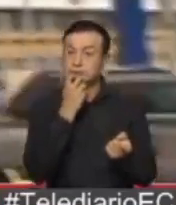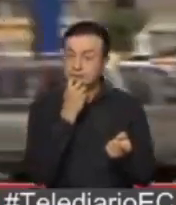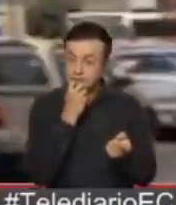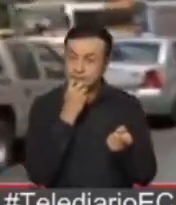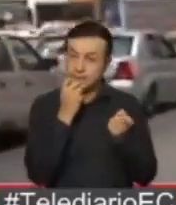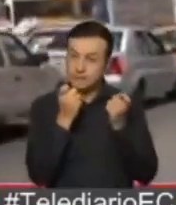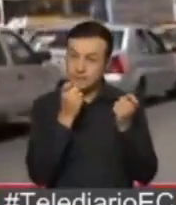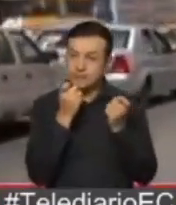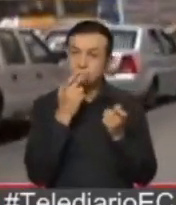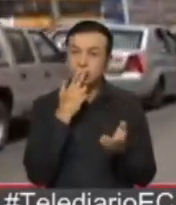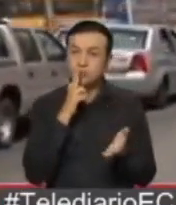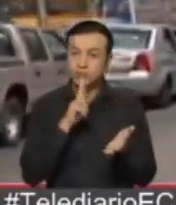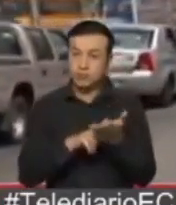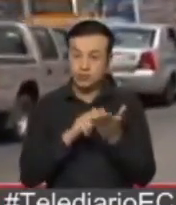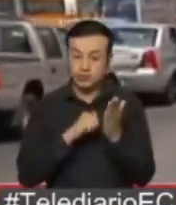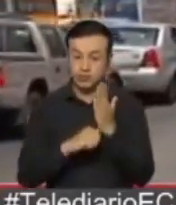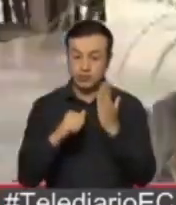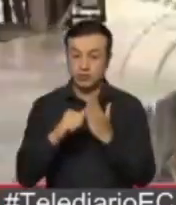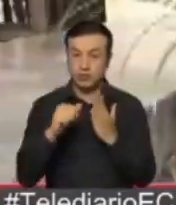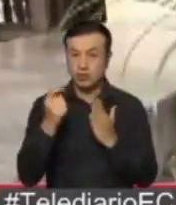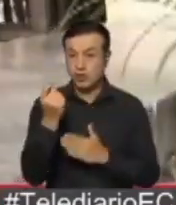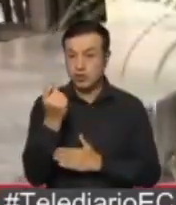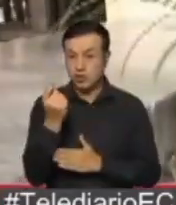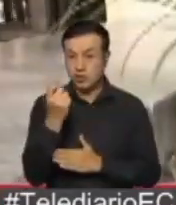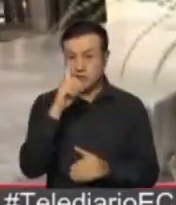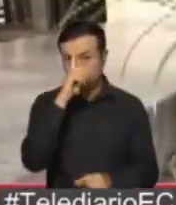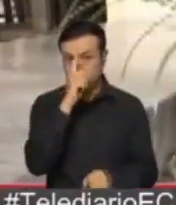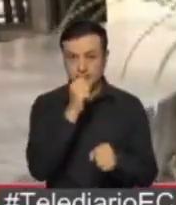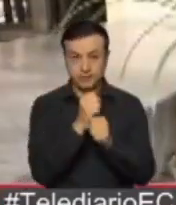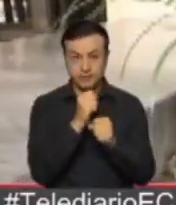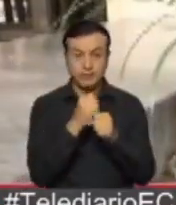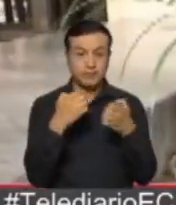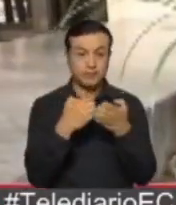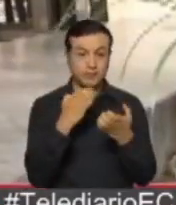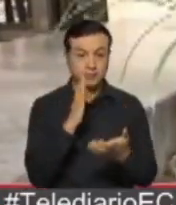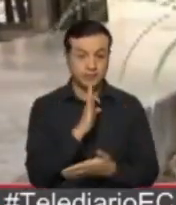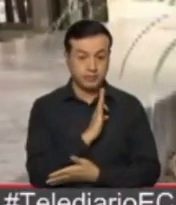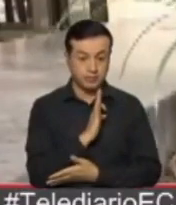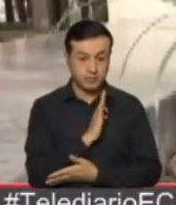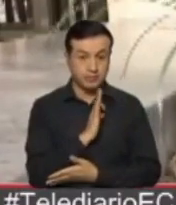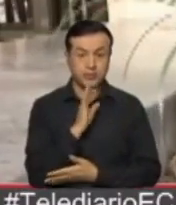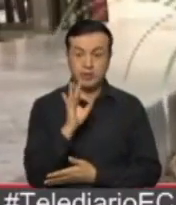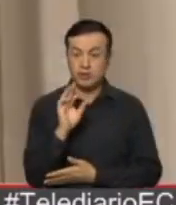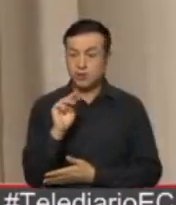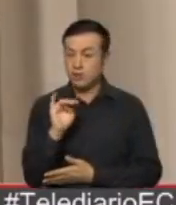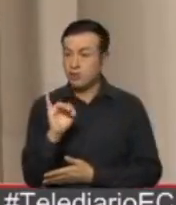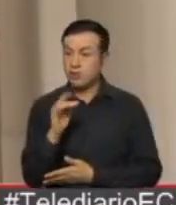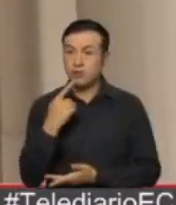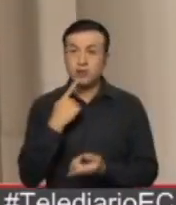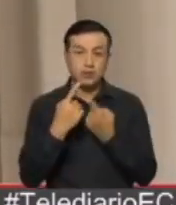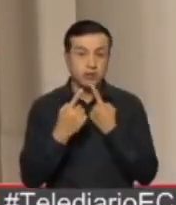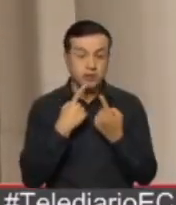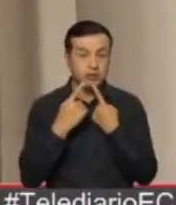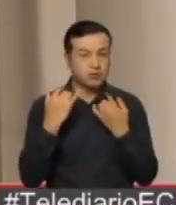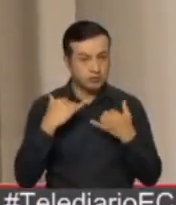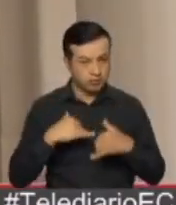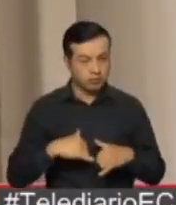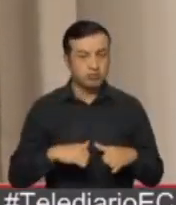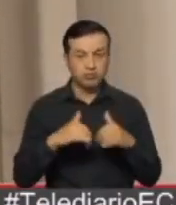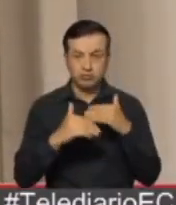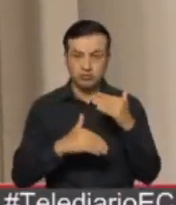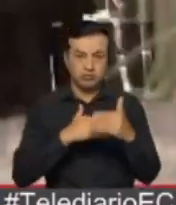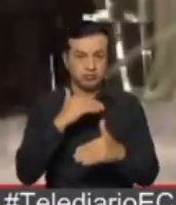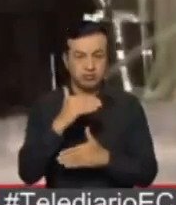según un comunicado del ministerio de finanzas luego del trabajo de los equipos técnicos con el fondo monetario internacional los diálogos se mantienen que